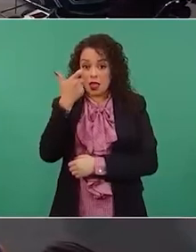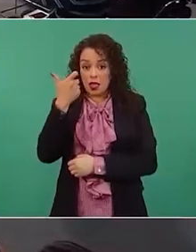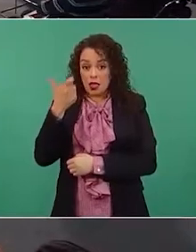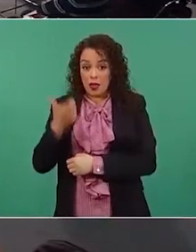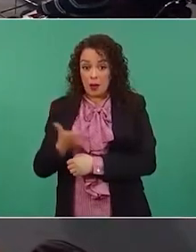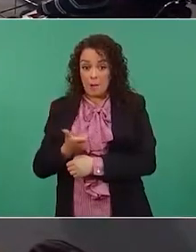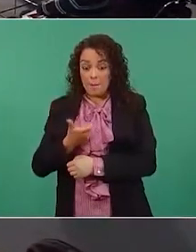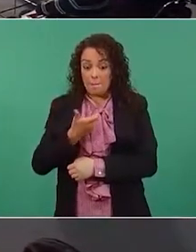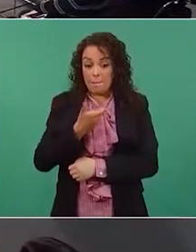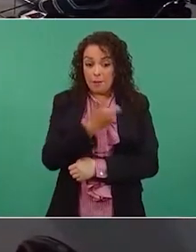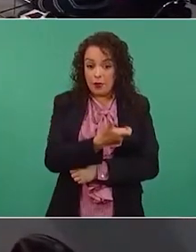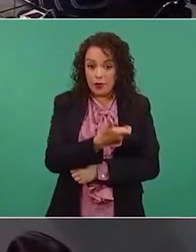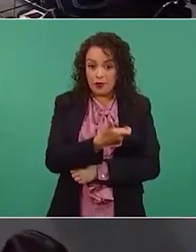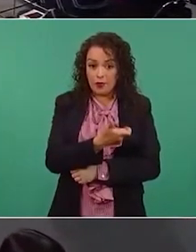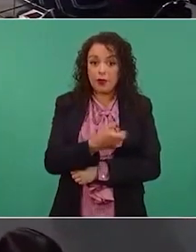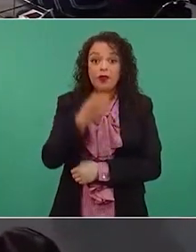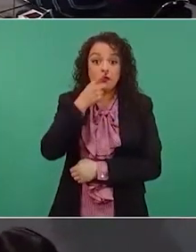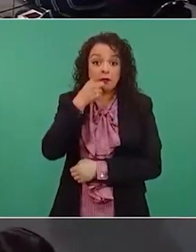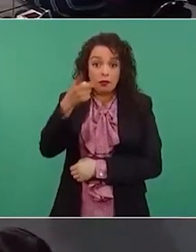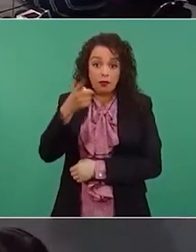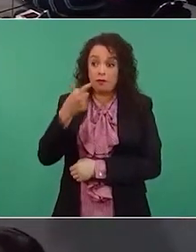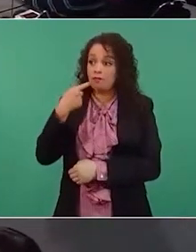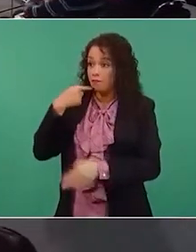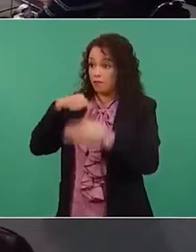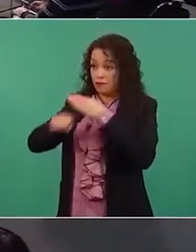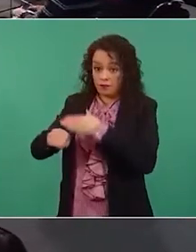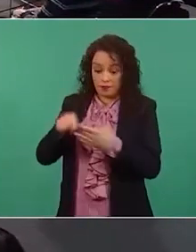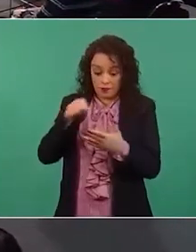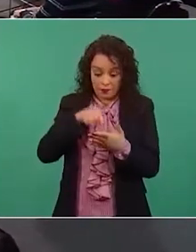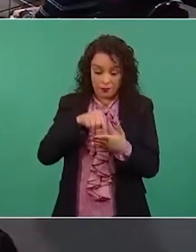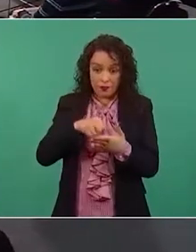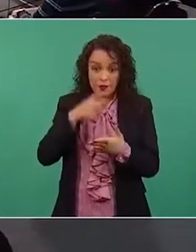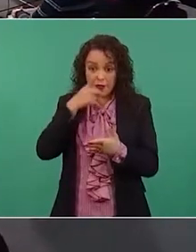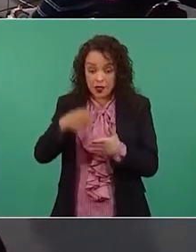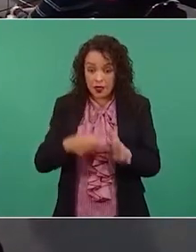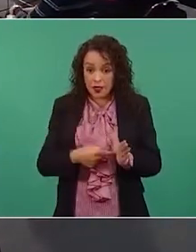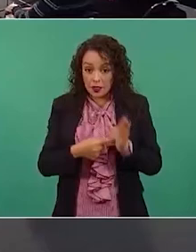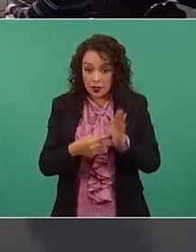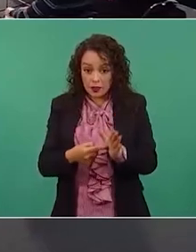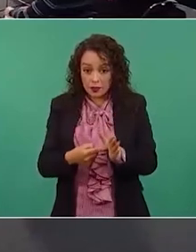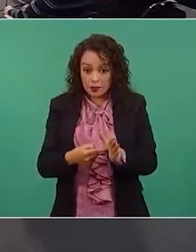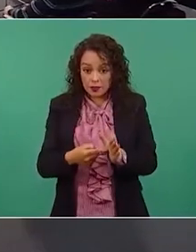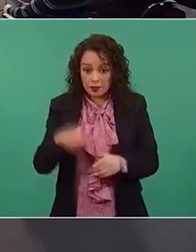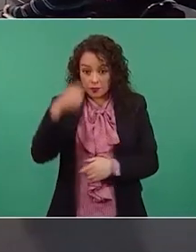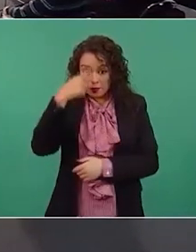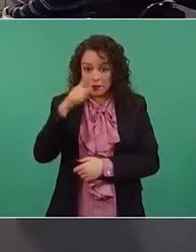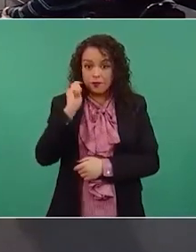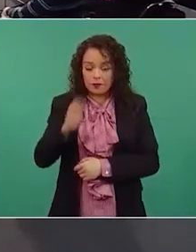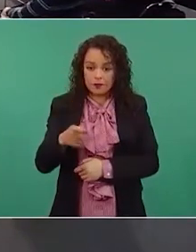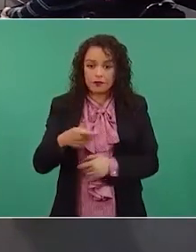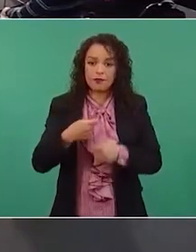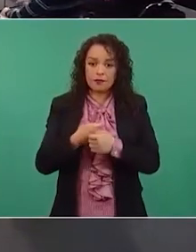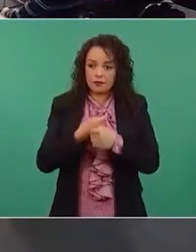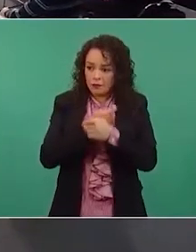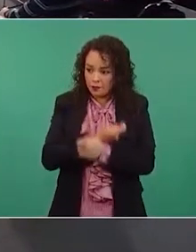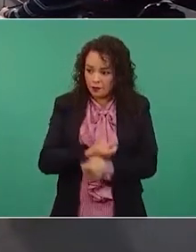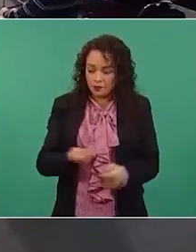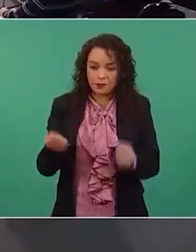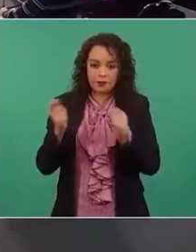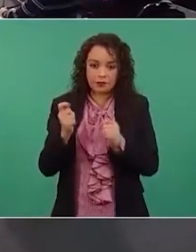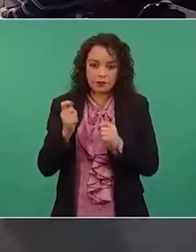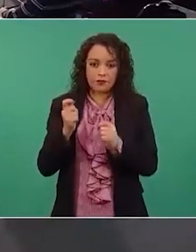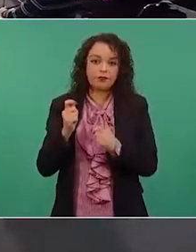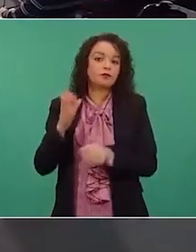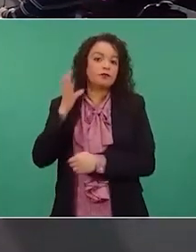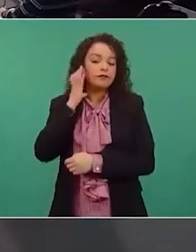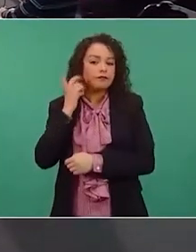Eso es lo que está en la denuncia, para repartirle a los legisladores de su partido